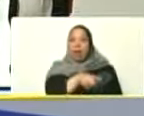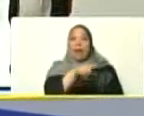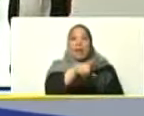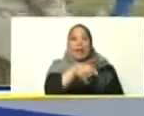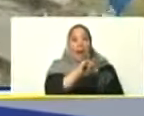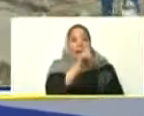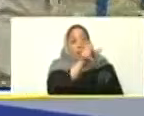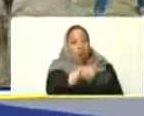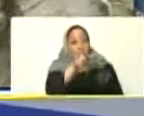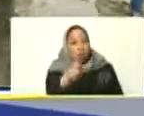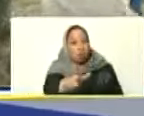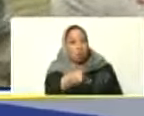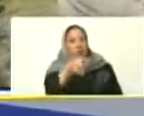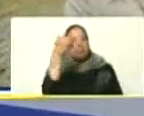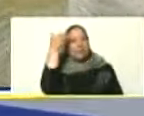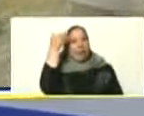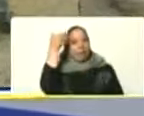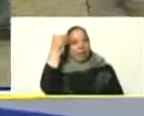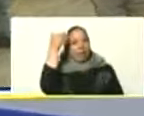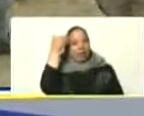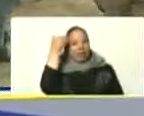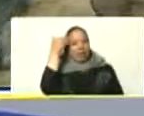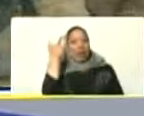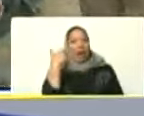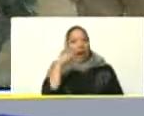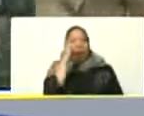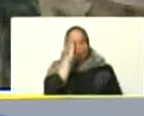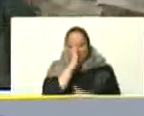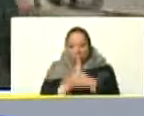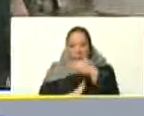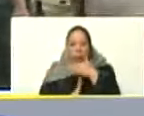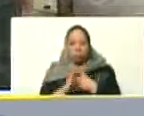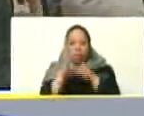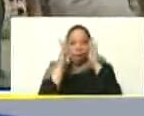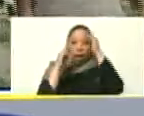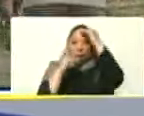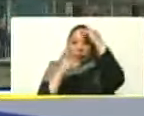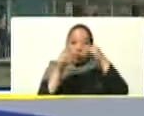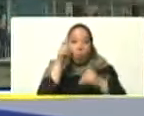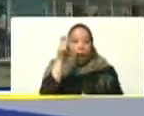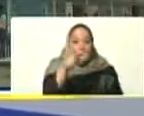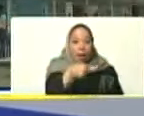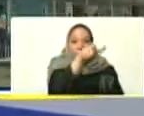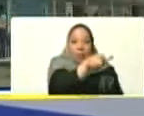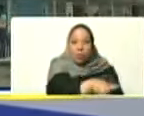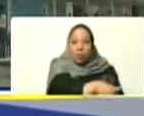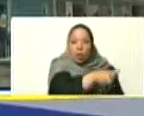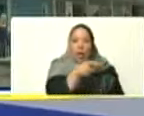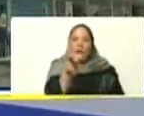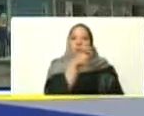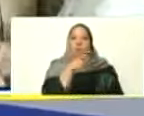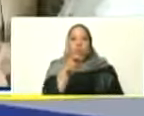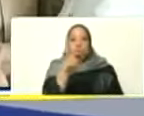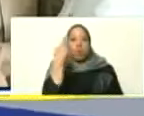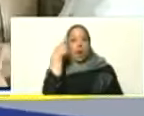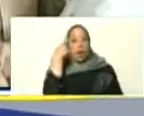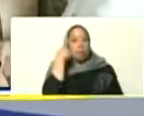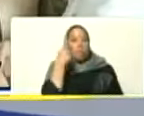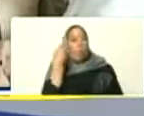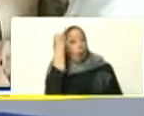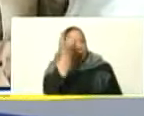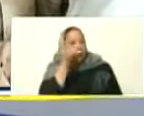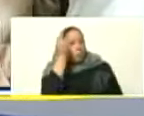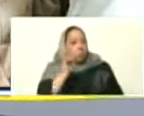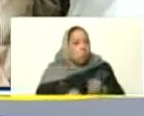Confiemos siempre en el pueblo, en las peores circunstancias. Y busquemos el consejo del pueblo, el apoyo